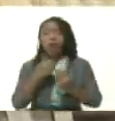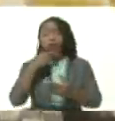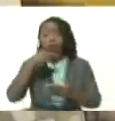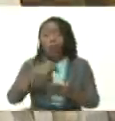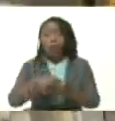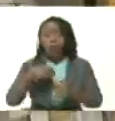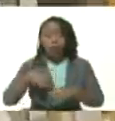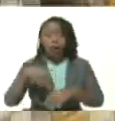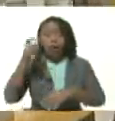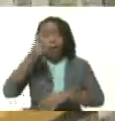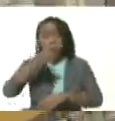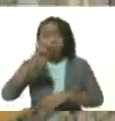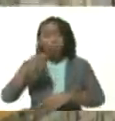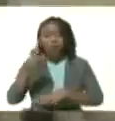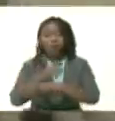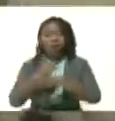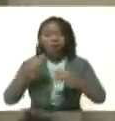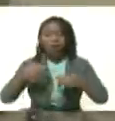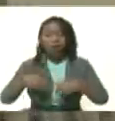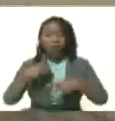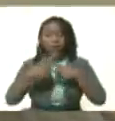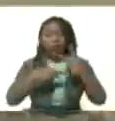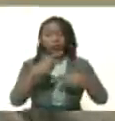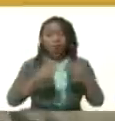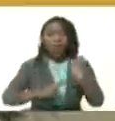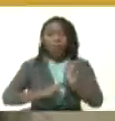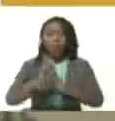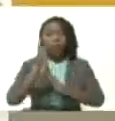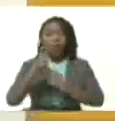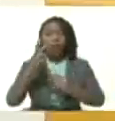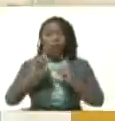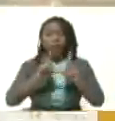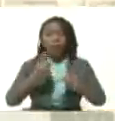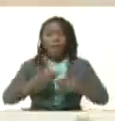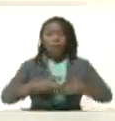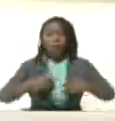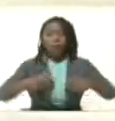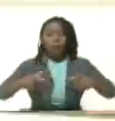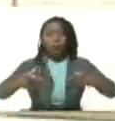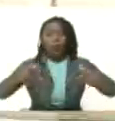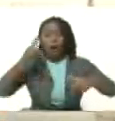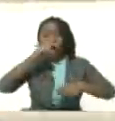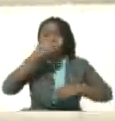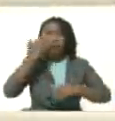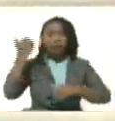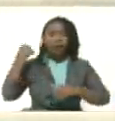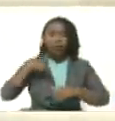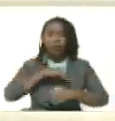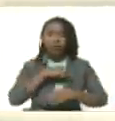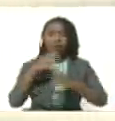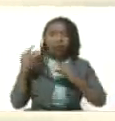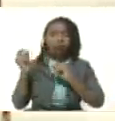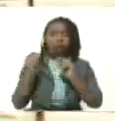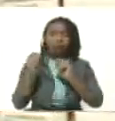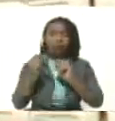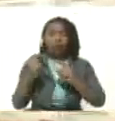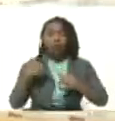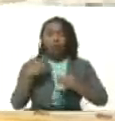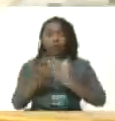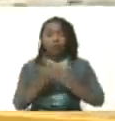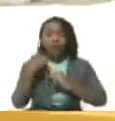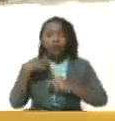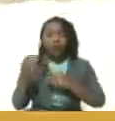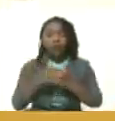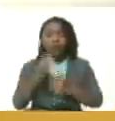gobernador, la producción de nuestro laboratorio ha ido en crecimiento. El año pasado hablábamos y cerrábamos con unas